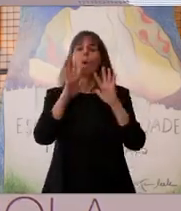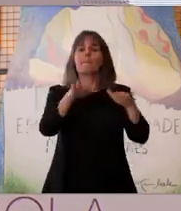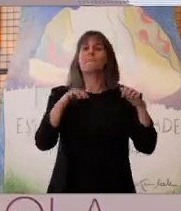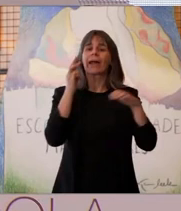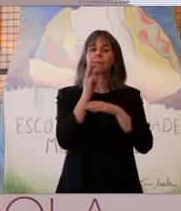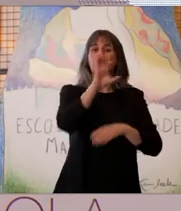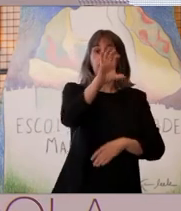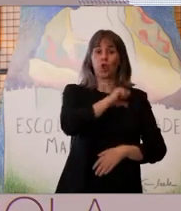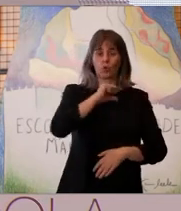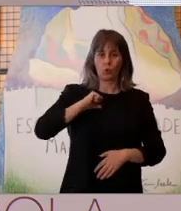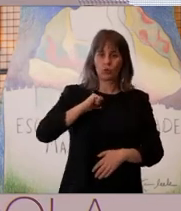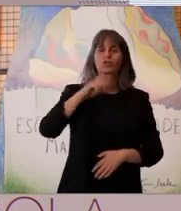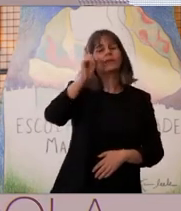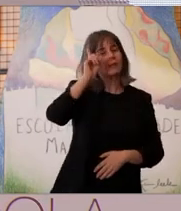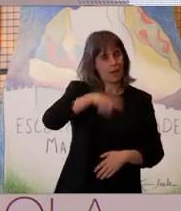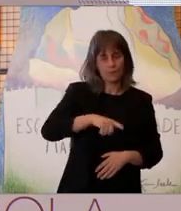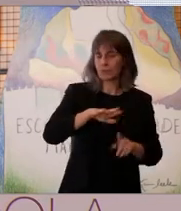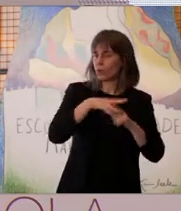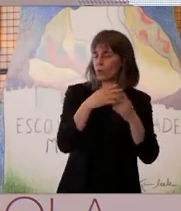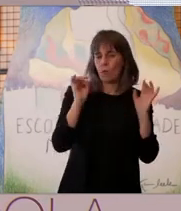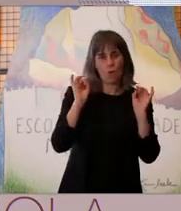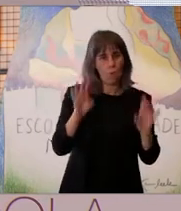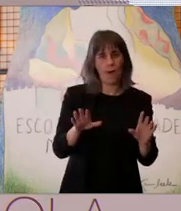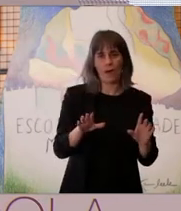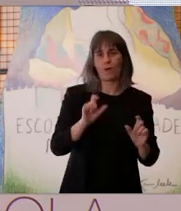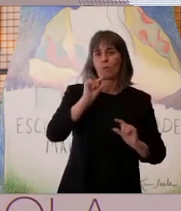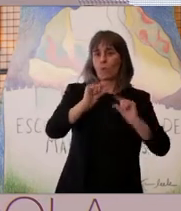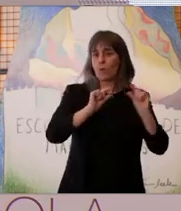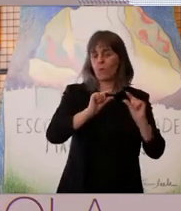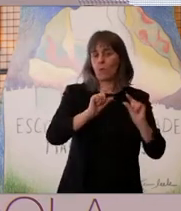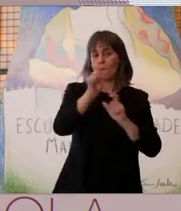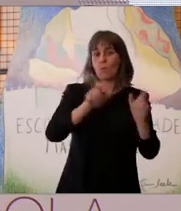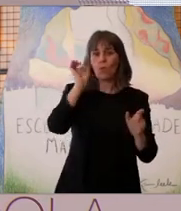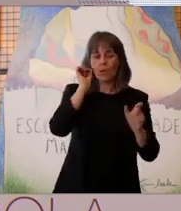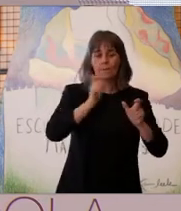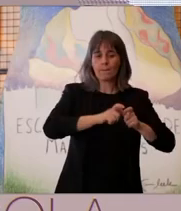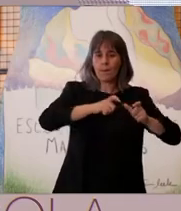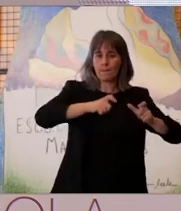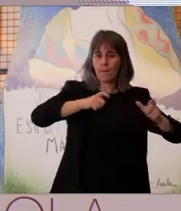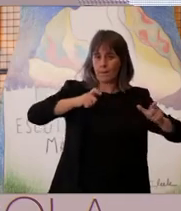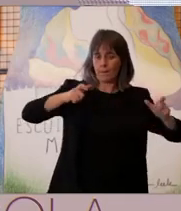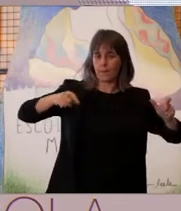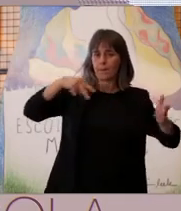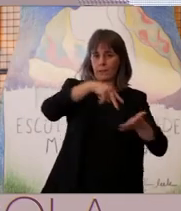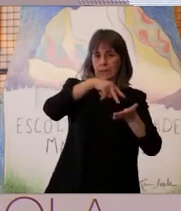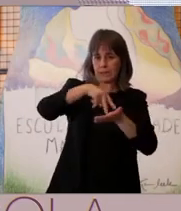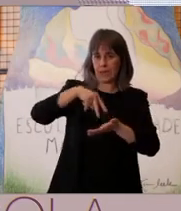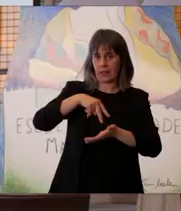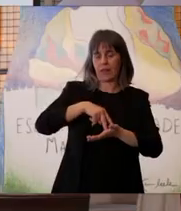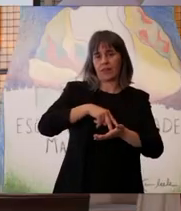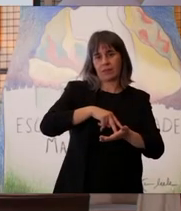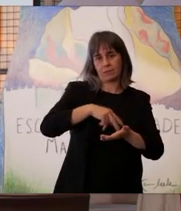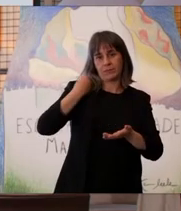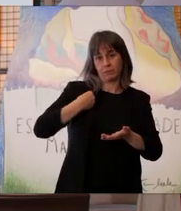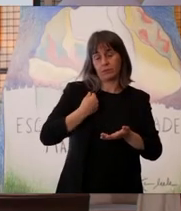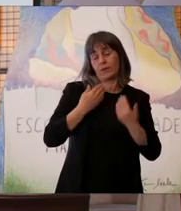si veis también ha pasado lo mismo se han ido incrementando la presencia de mujeres a medida que que se